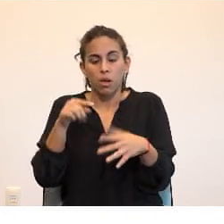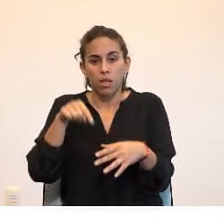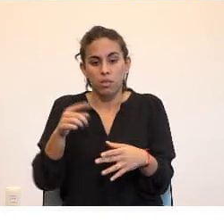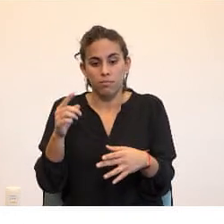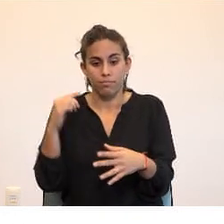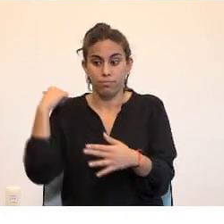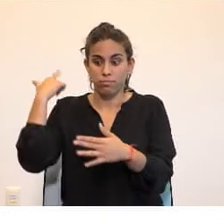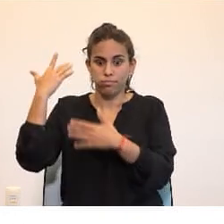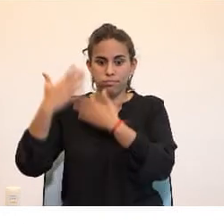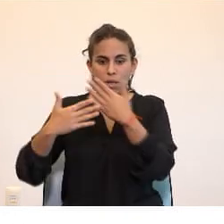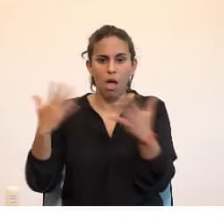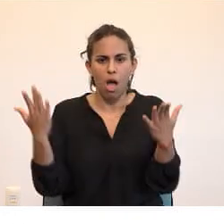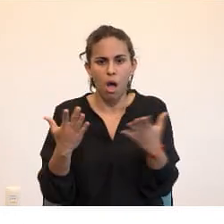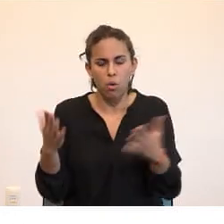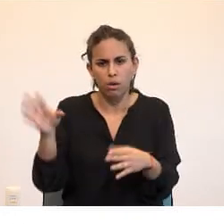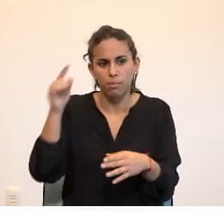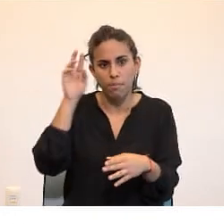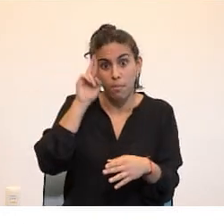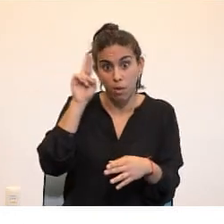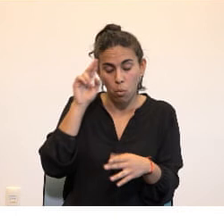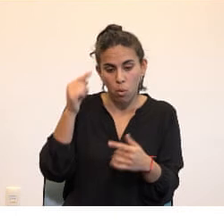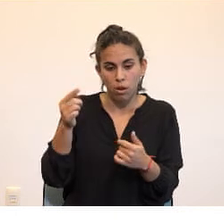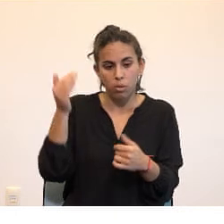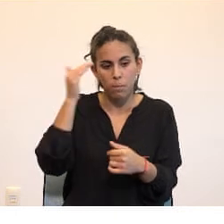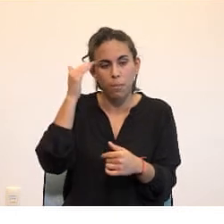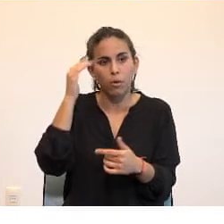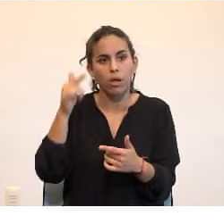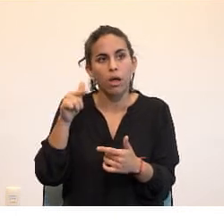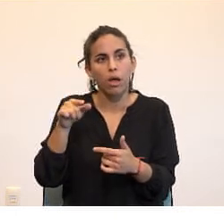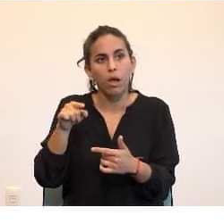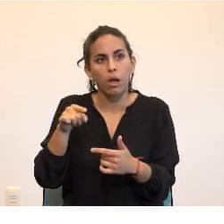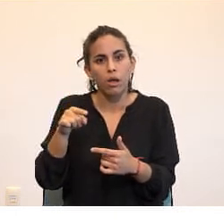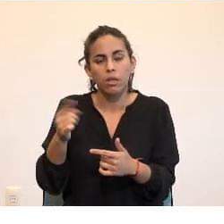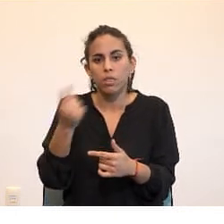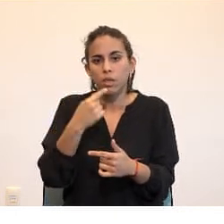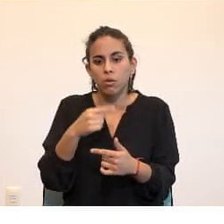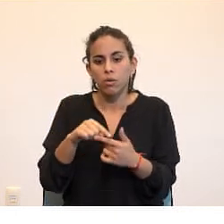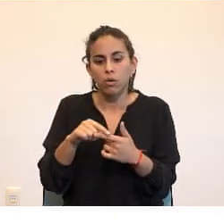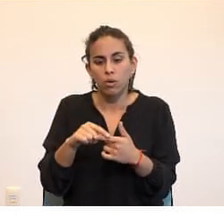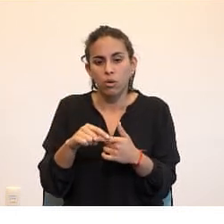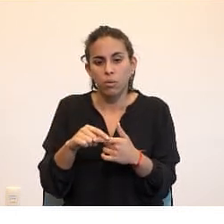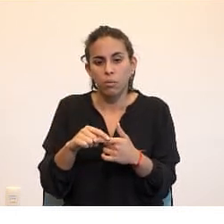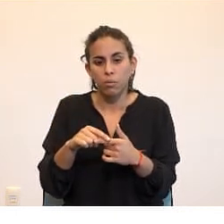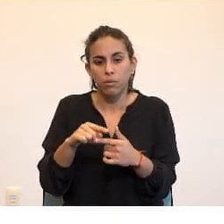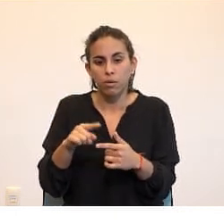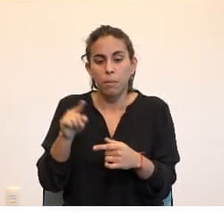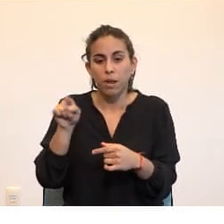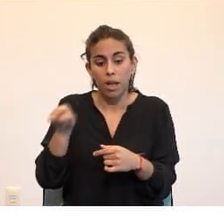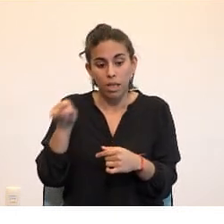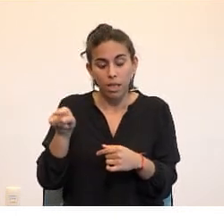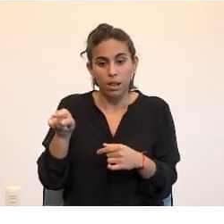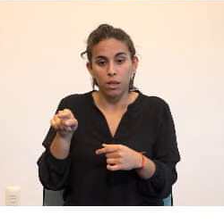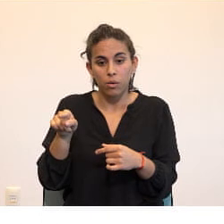quedado grabado como un tatuaje en mi memoria. Me contó lo siguiente, me dijo, Santi, para Gabo, para Gabriel García